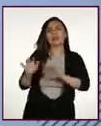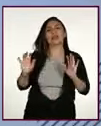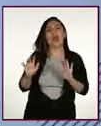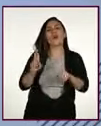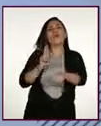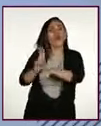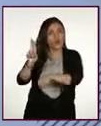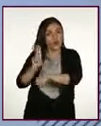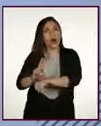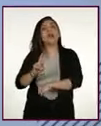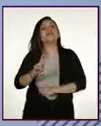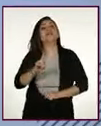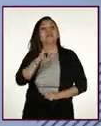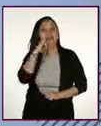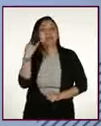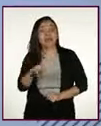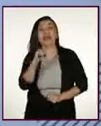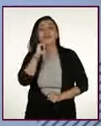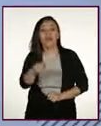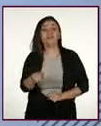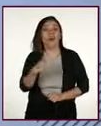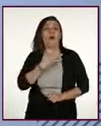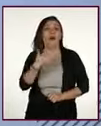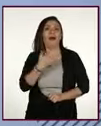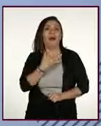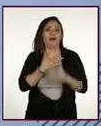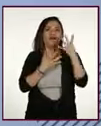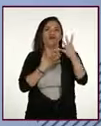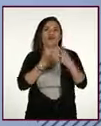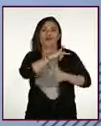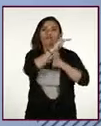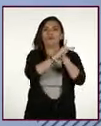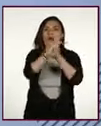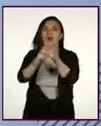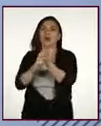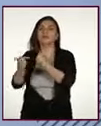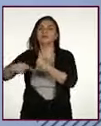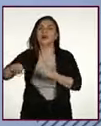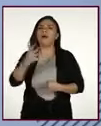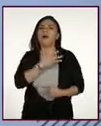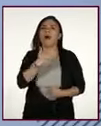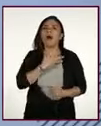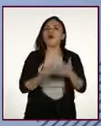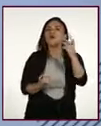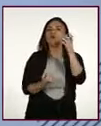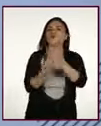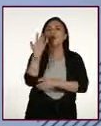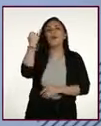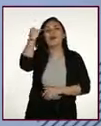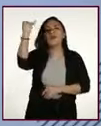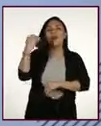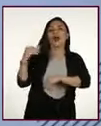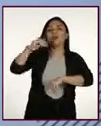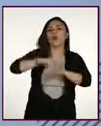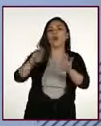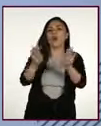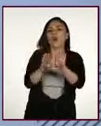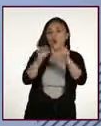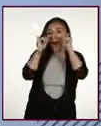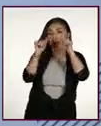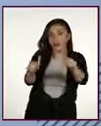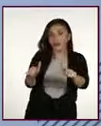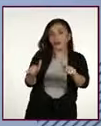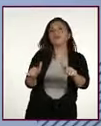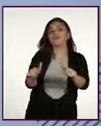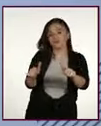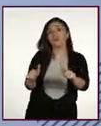y Uruguay y Chile también son las nacionalidades que tienen estos nuevos paradigmas de atención, en